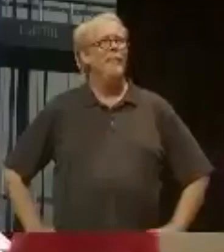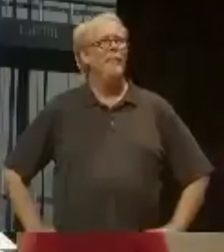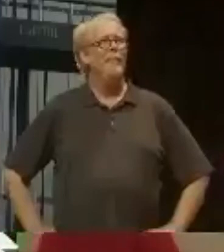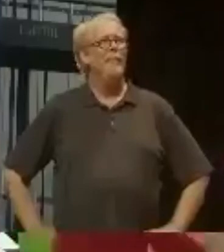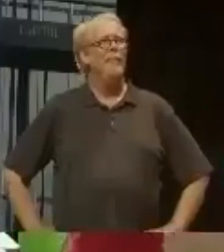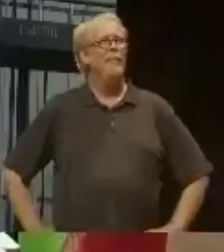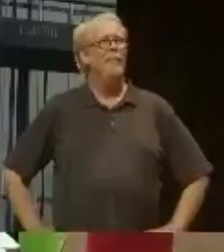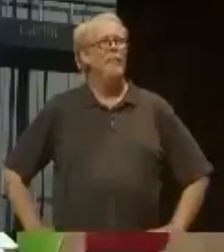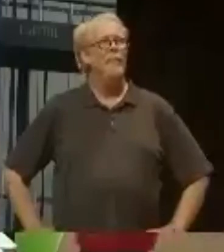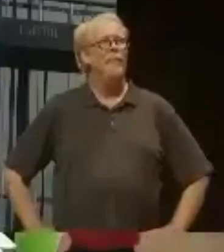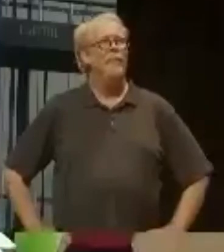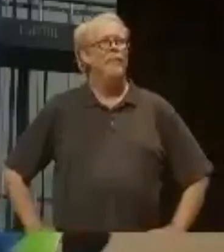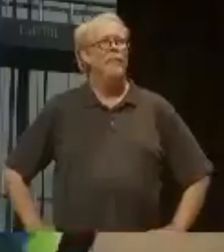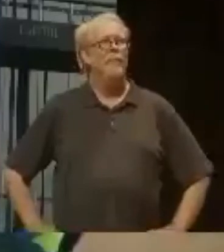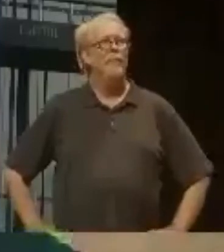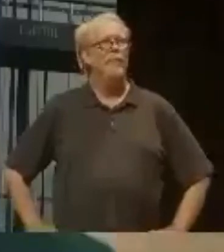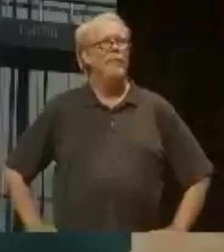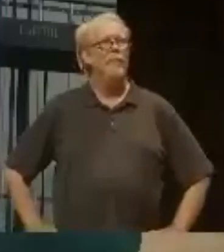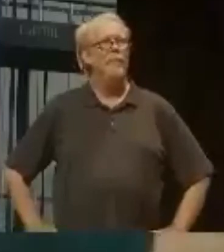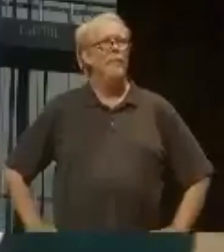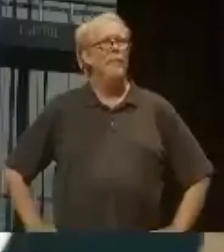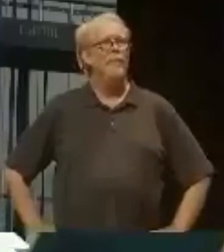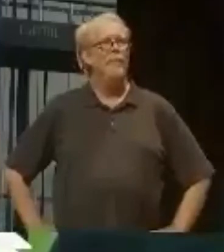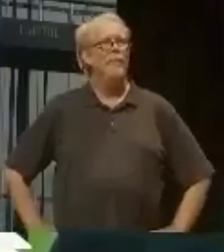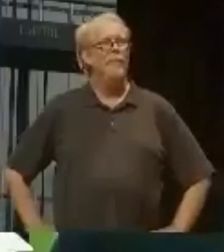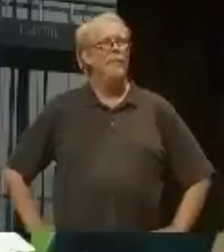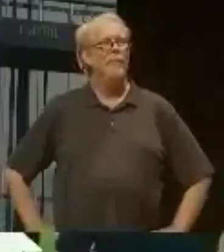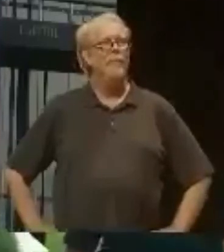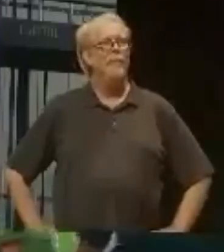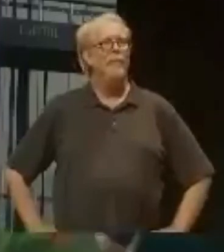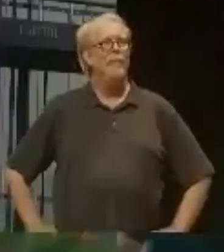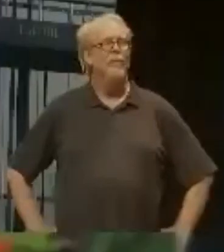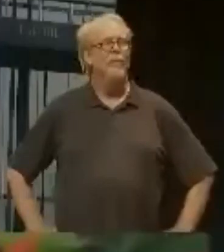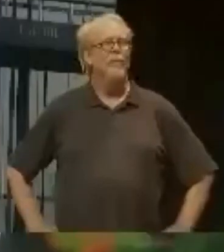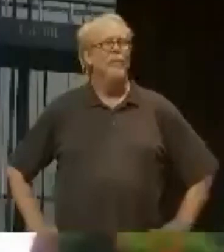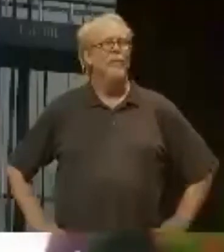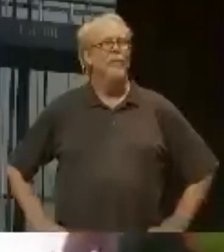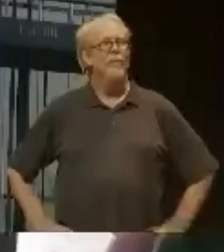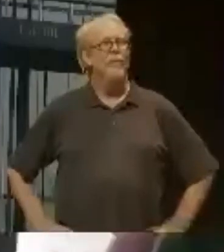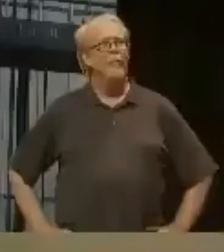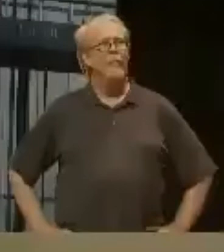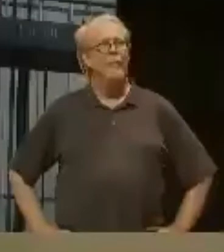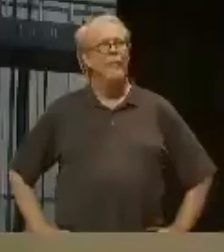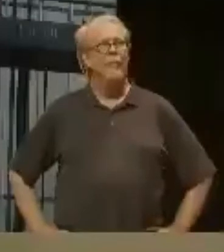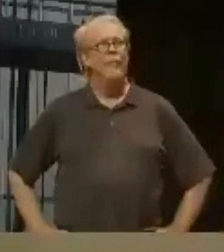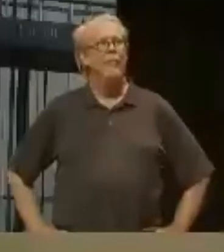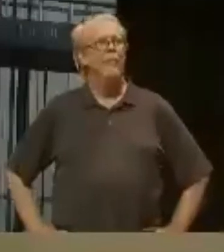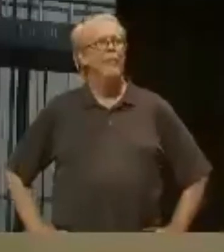Thank you.